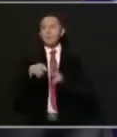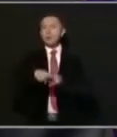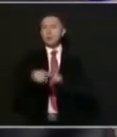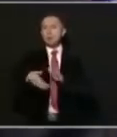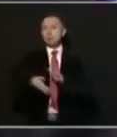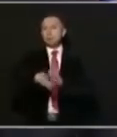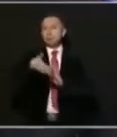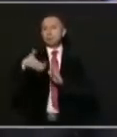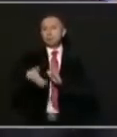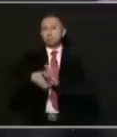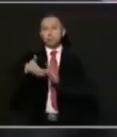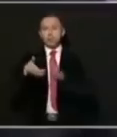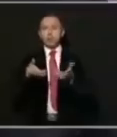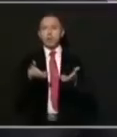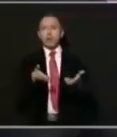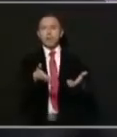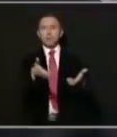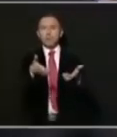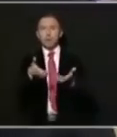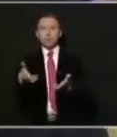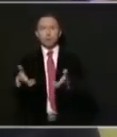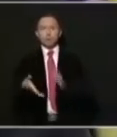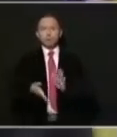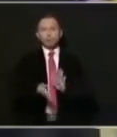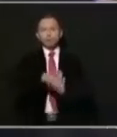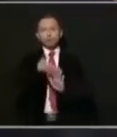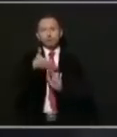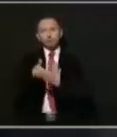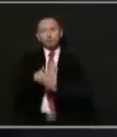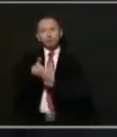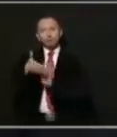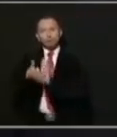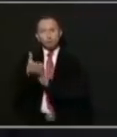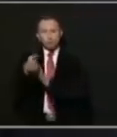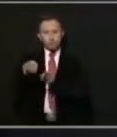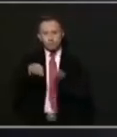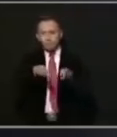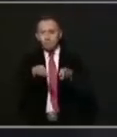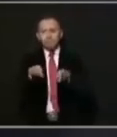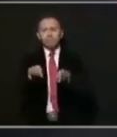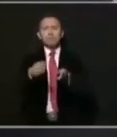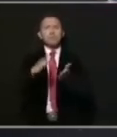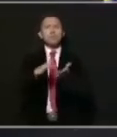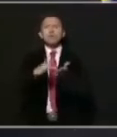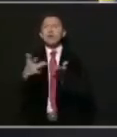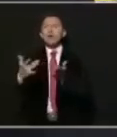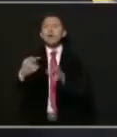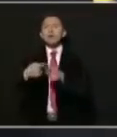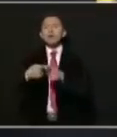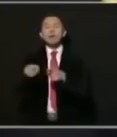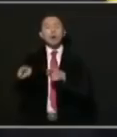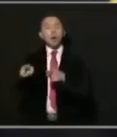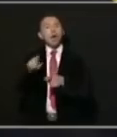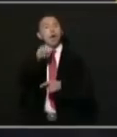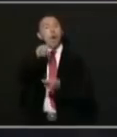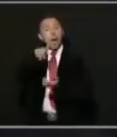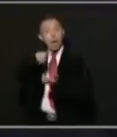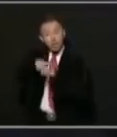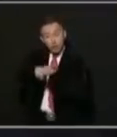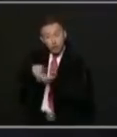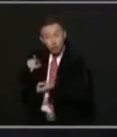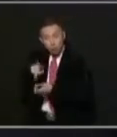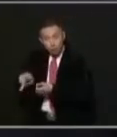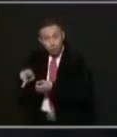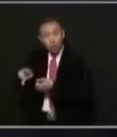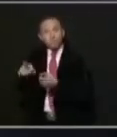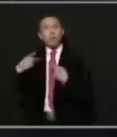Estos caminos se van a construir con trabajadores de las mismas